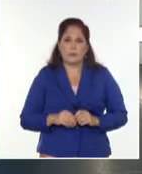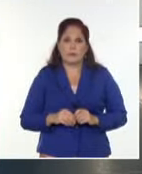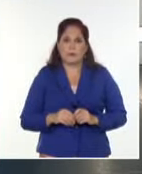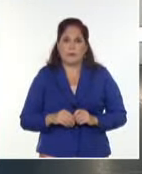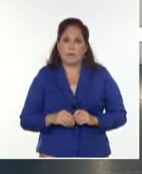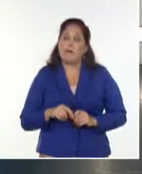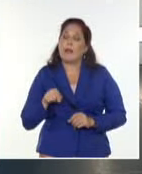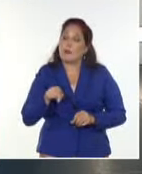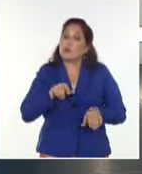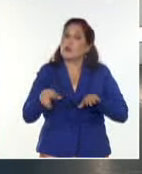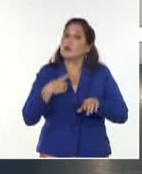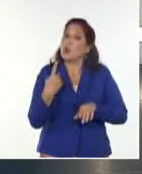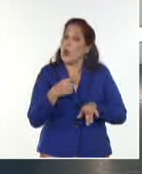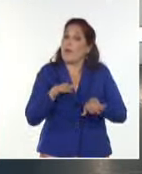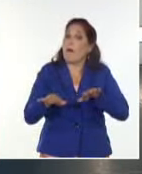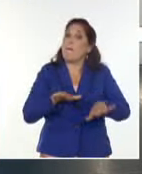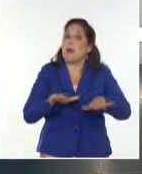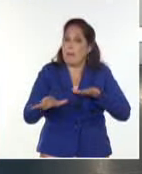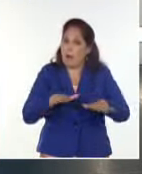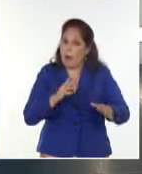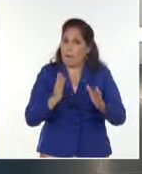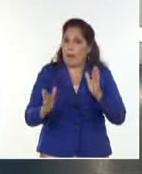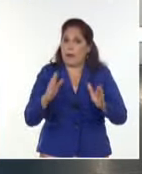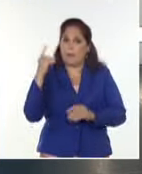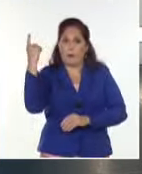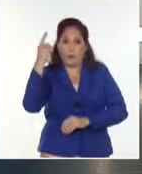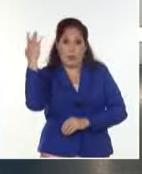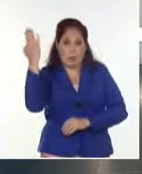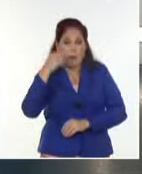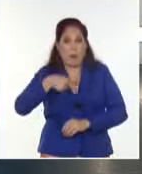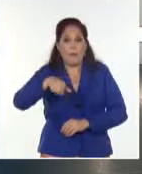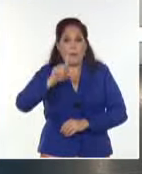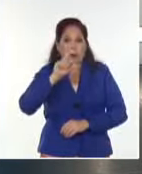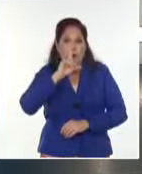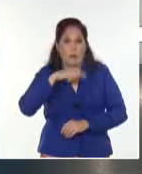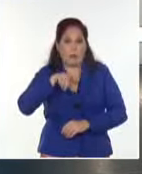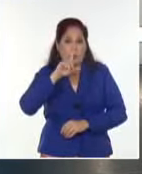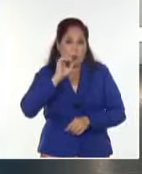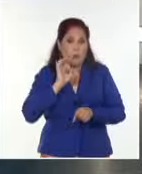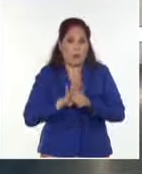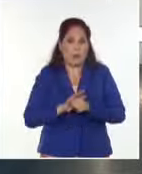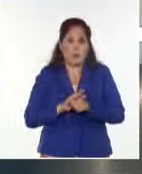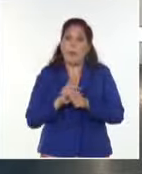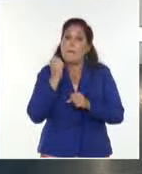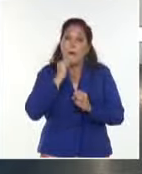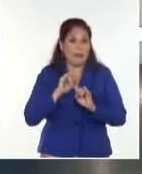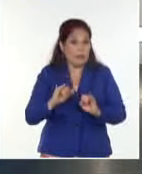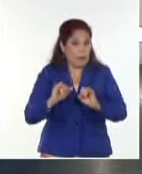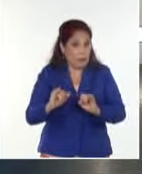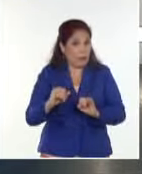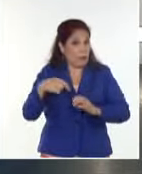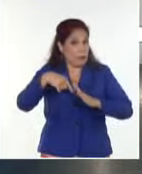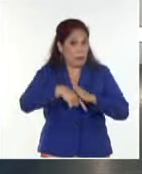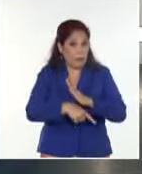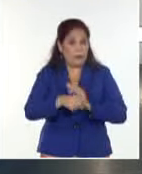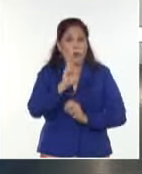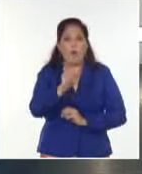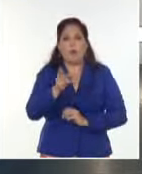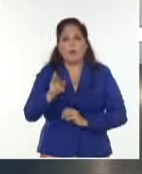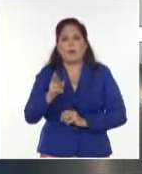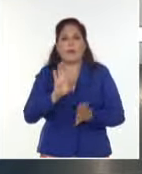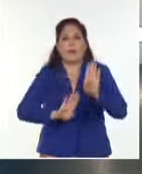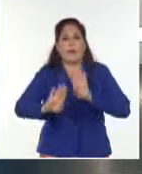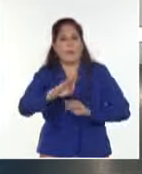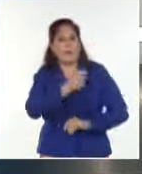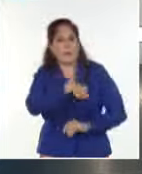hay que prepararse para esta próxima temporada ciclónica que ya comienza el 1 de junio. Y sobre todo estar muy informado y seguir pues las orientaciones de la Defensa Civil,